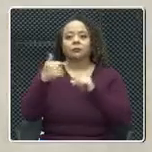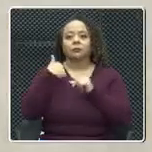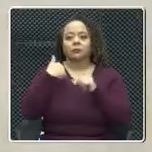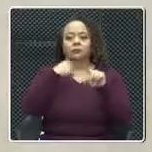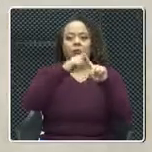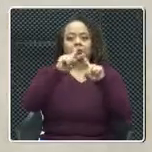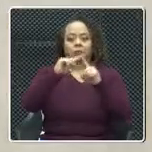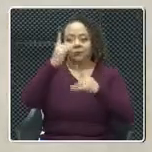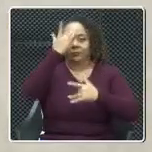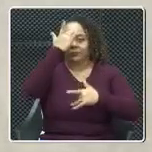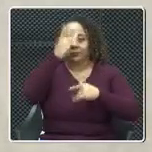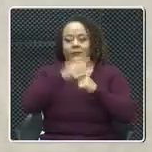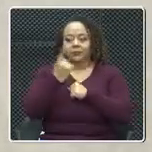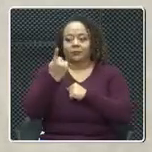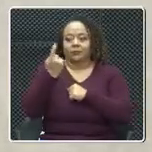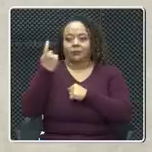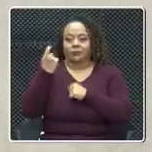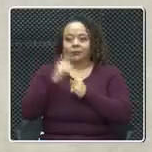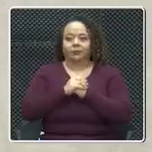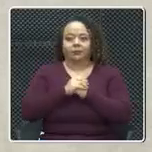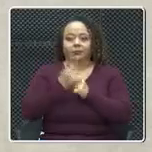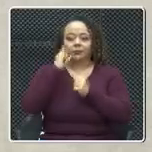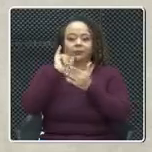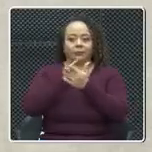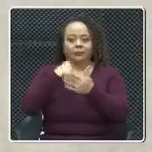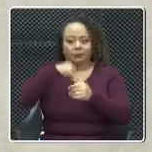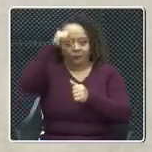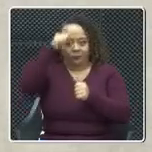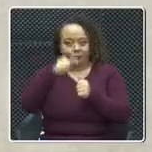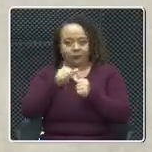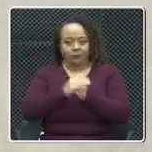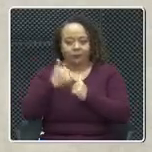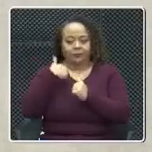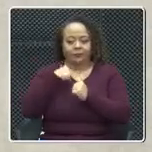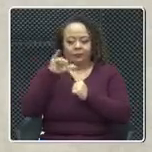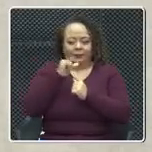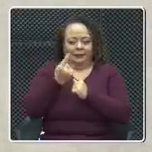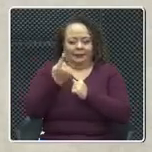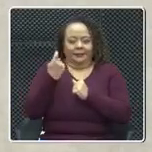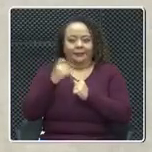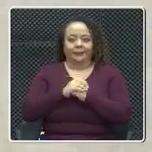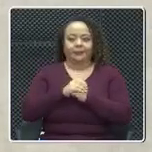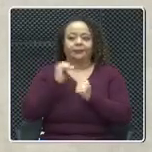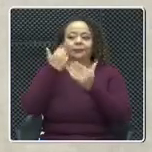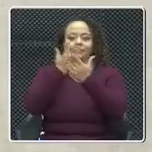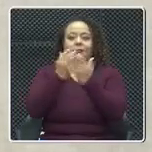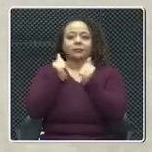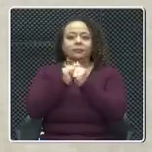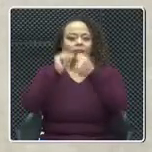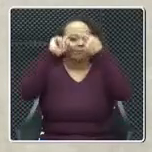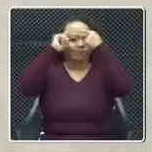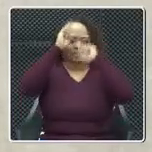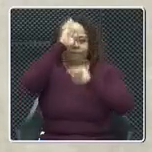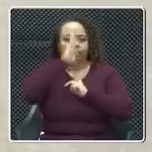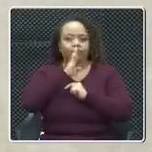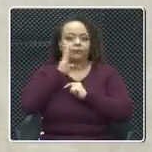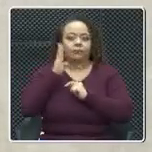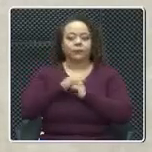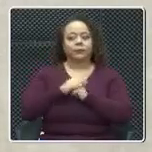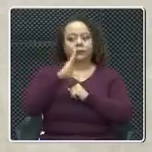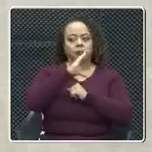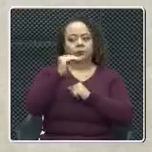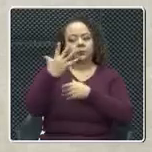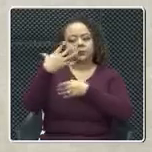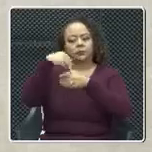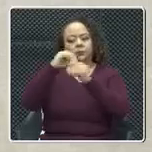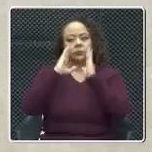varios pacientes, de hecho recientes, que por eso los recuerdo, como los tengo muy como a la mano, que han llegado con una neuralgia y uh-huh, han sido